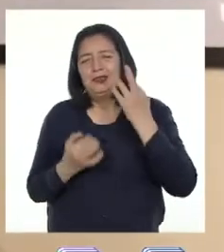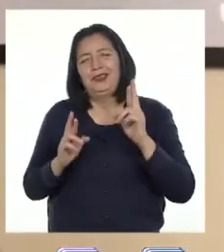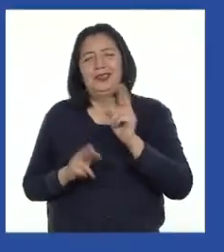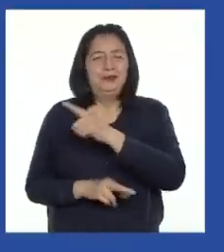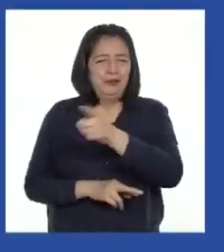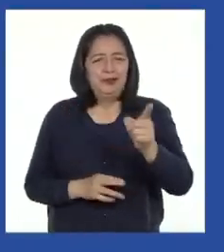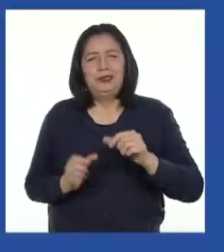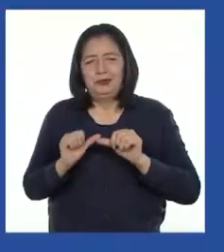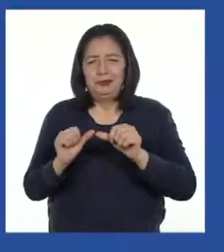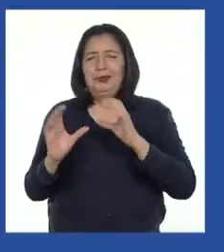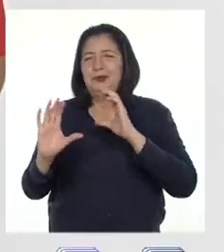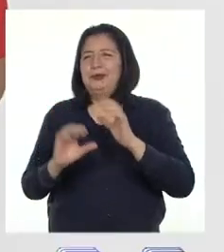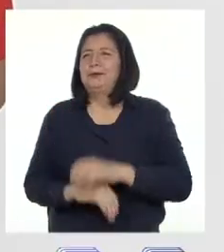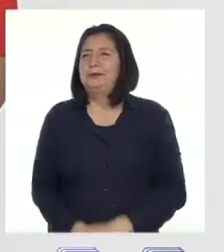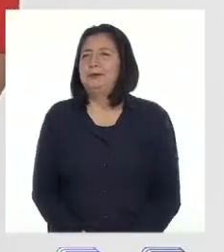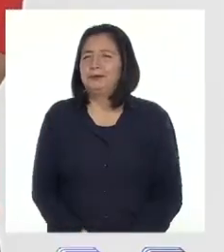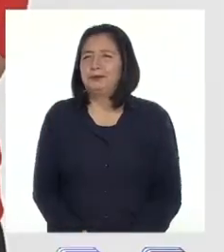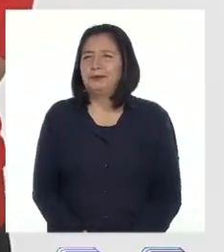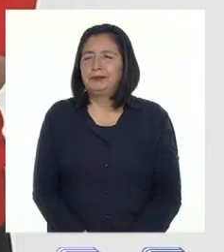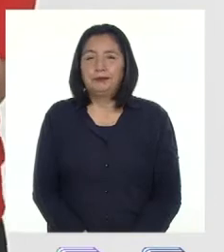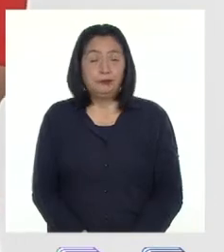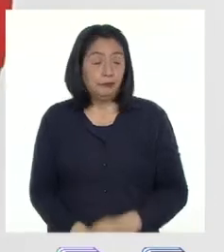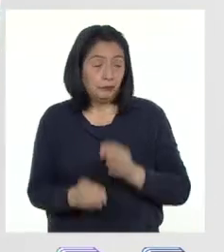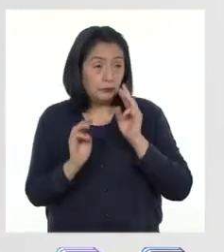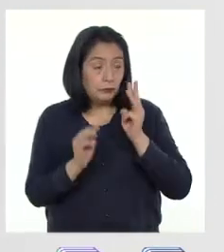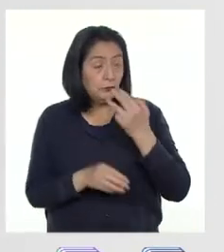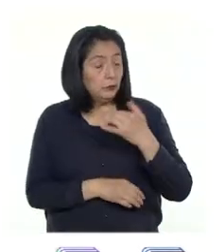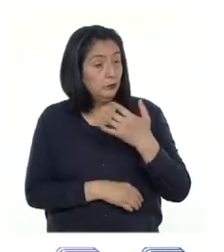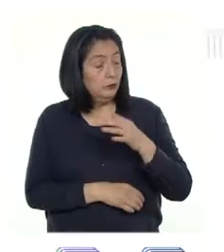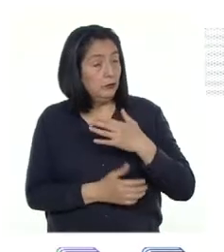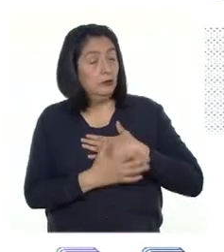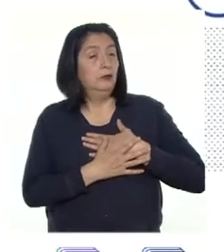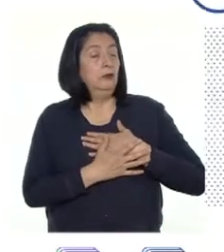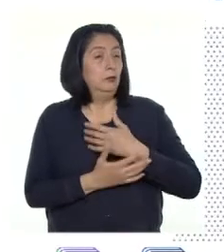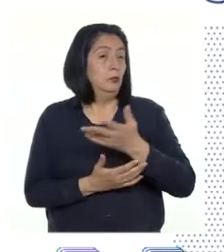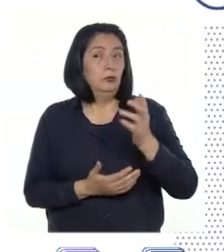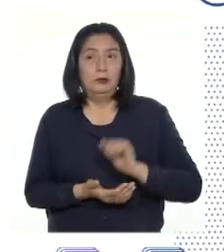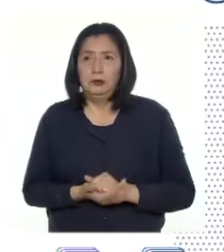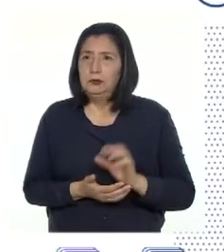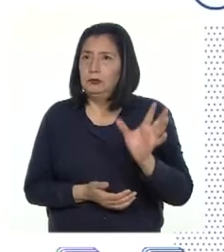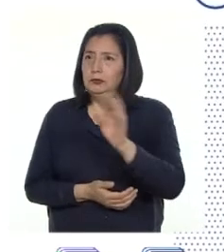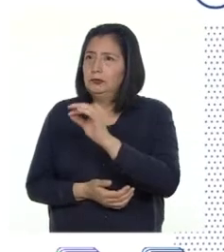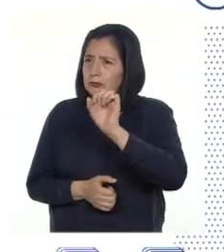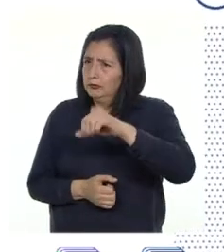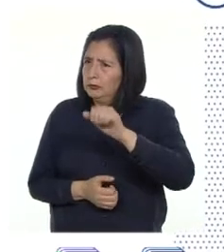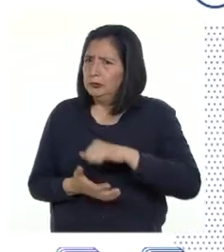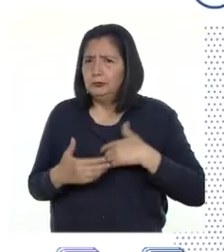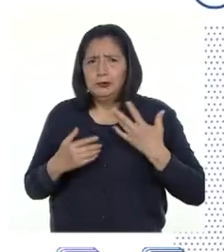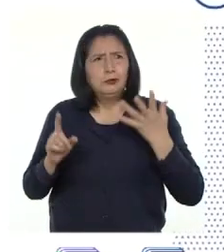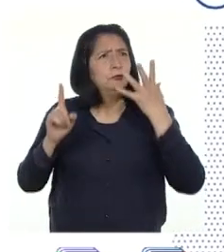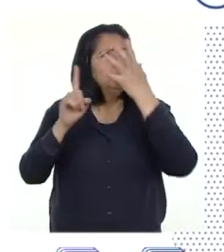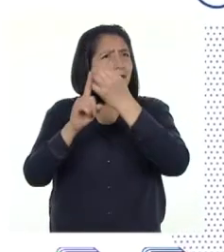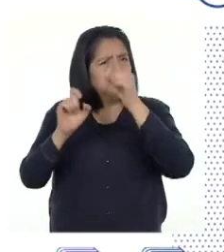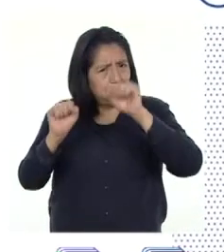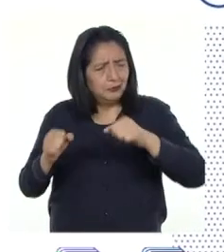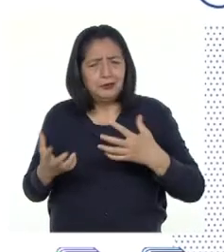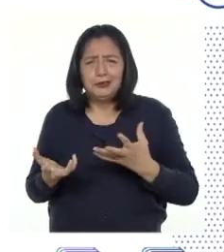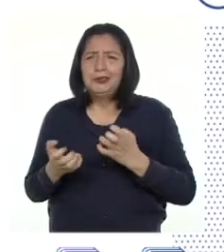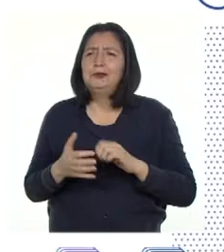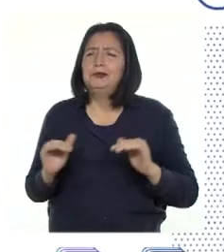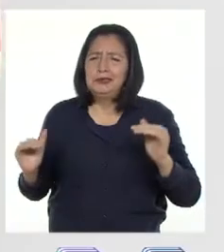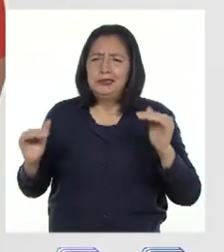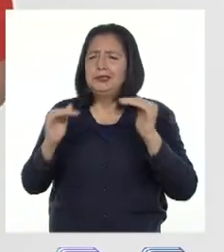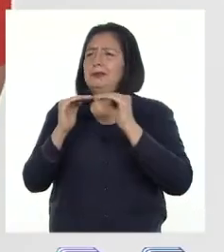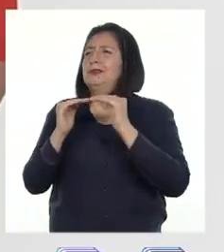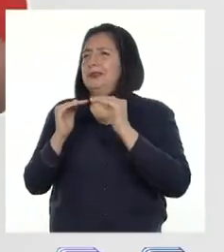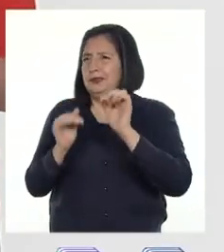que sigamos conversando. ¡Wow! Esto es muy inspirador. Todas y todos podemos lograr lo que queramos cuando hay